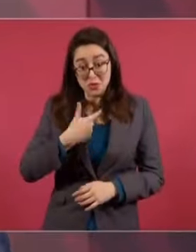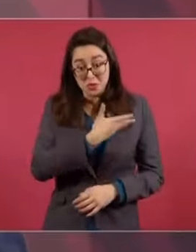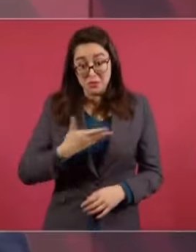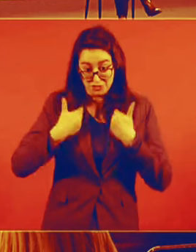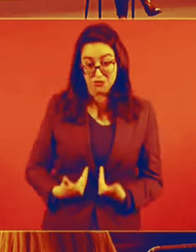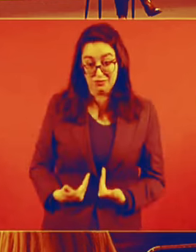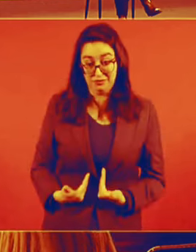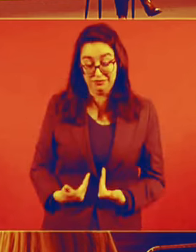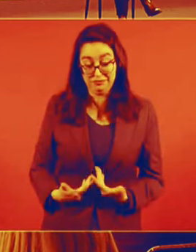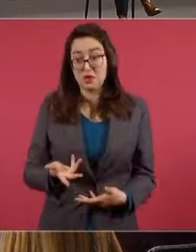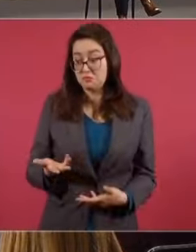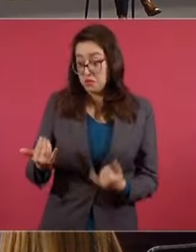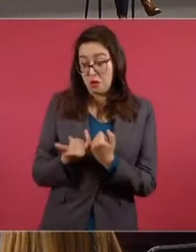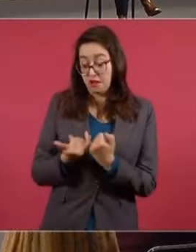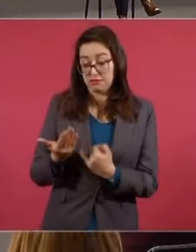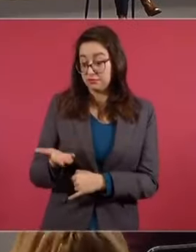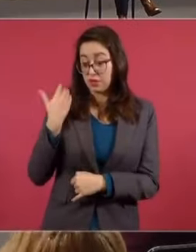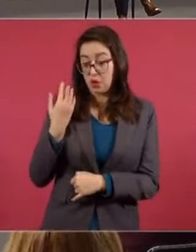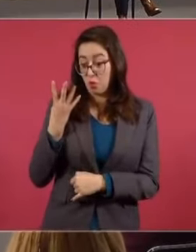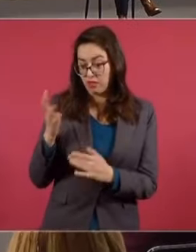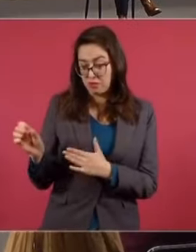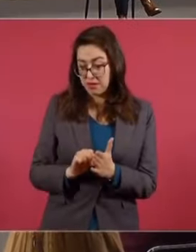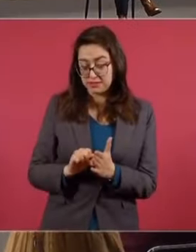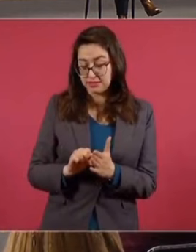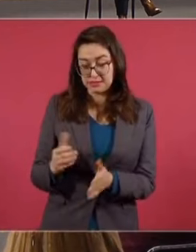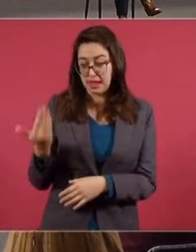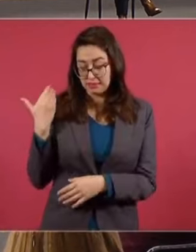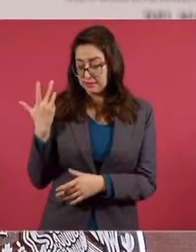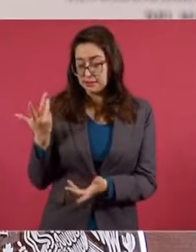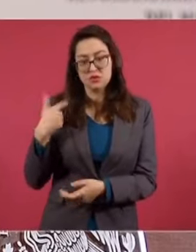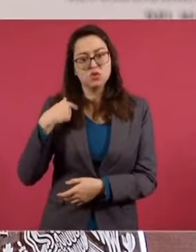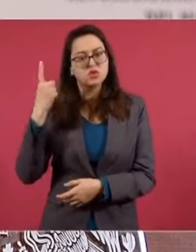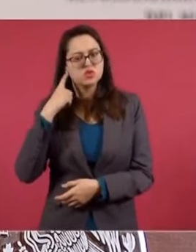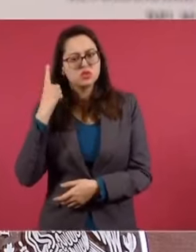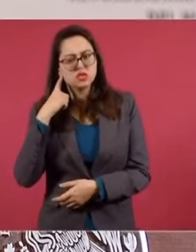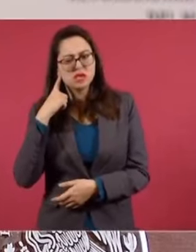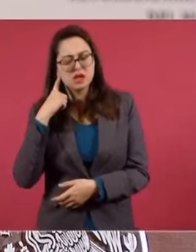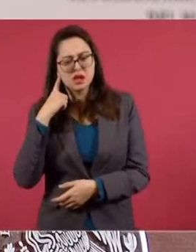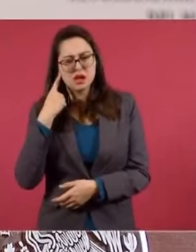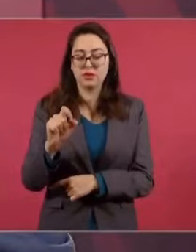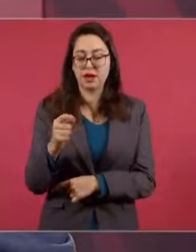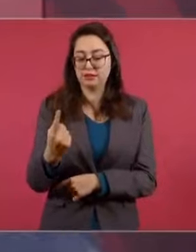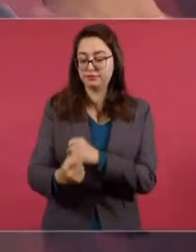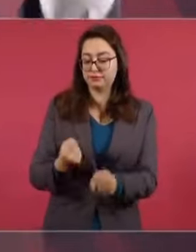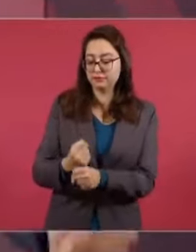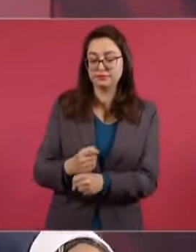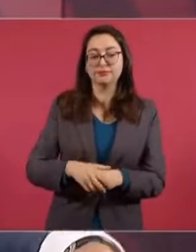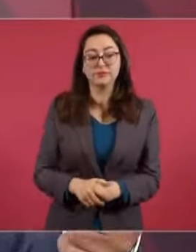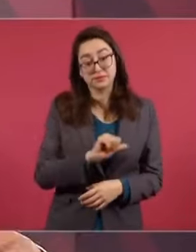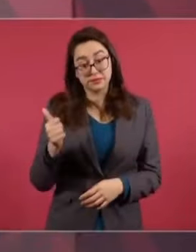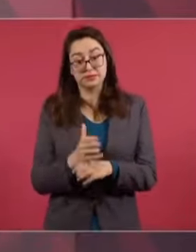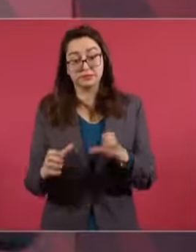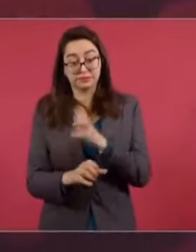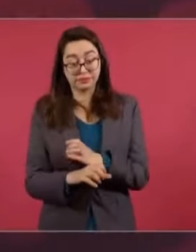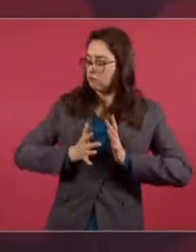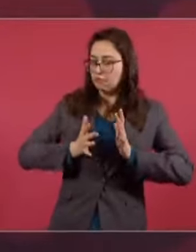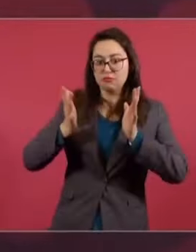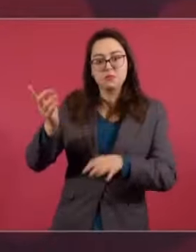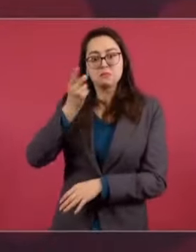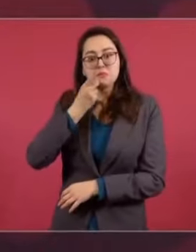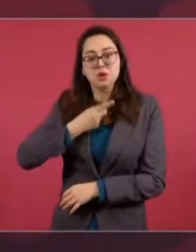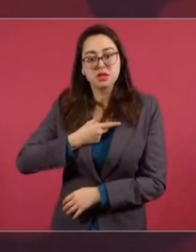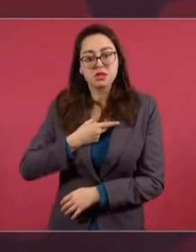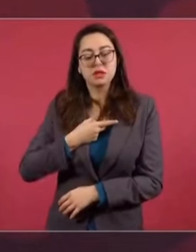presidente de México, que García Luna ingresó al CISEN al inicio del gobierno de Salinas de Gortari. Pero lo otro que me dijeron es que él